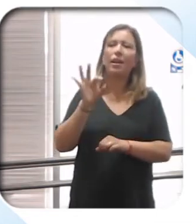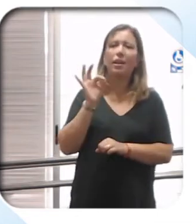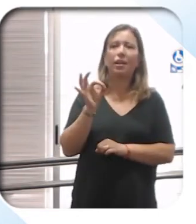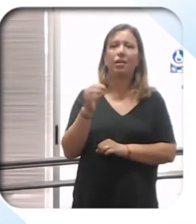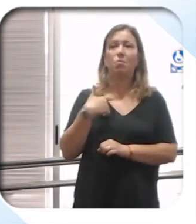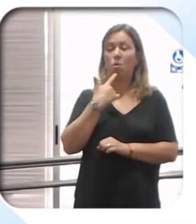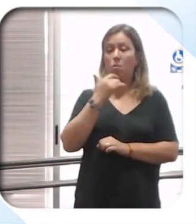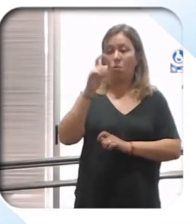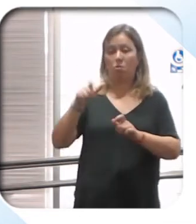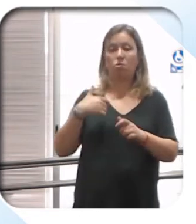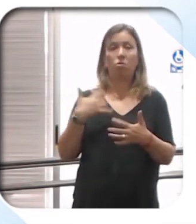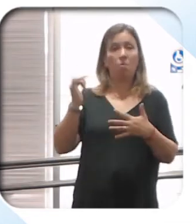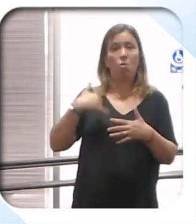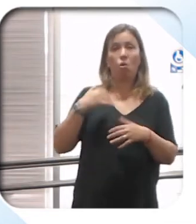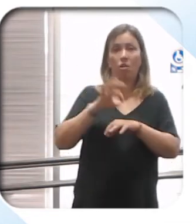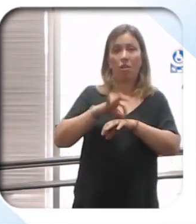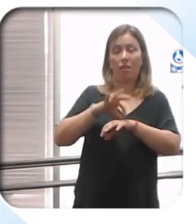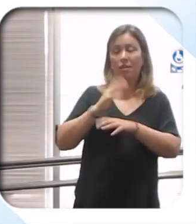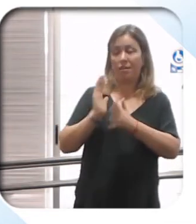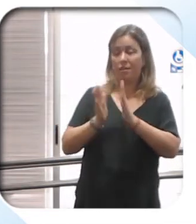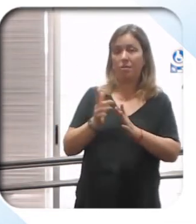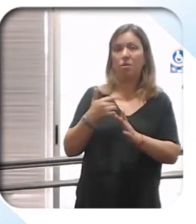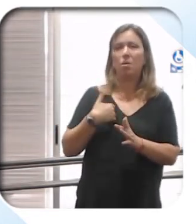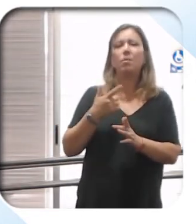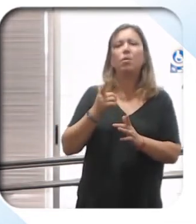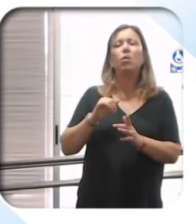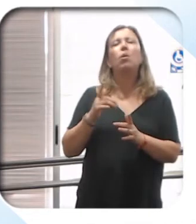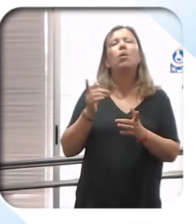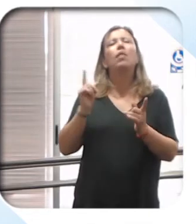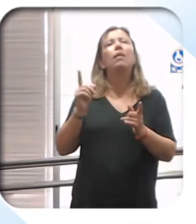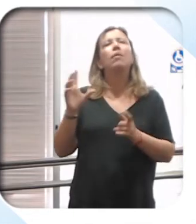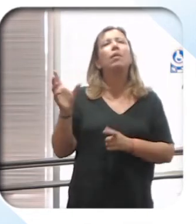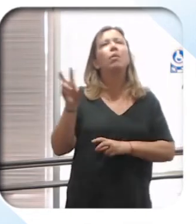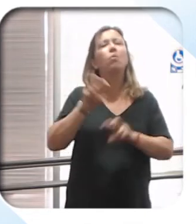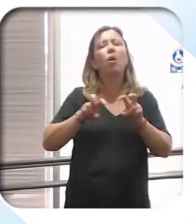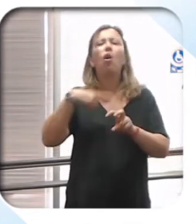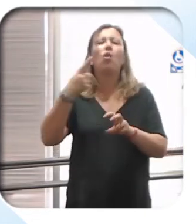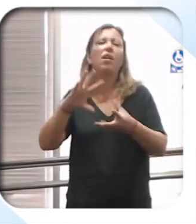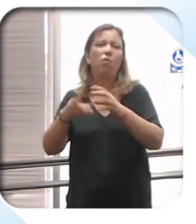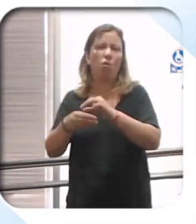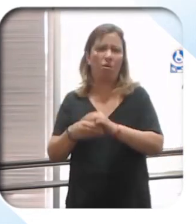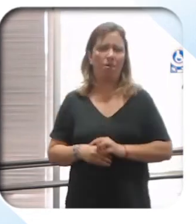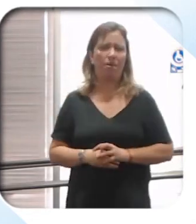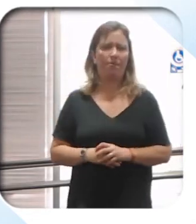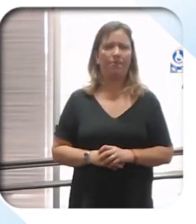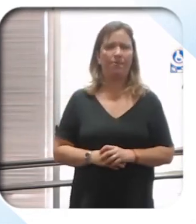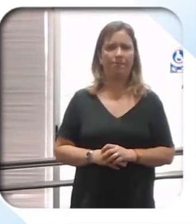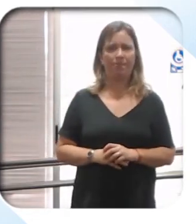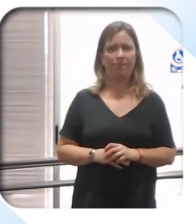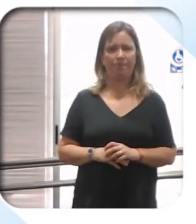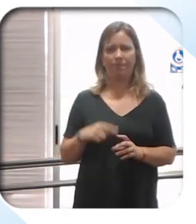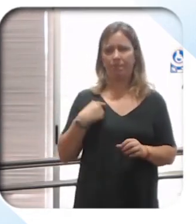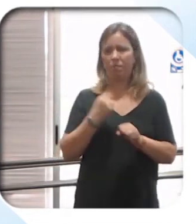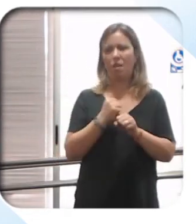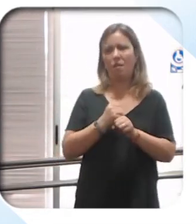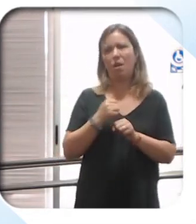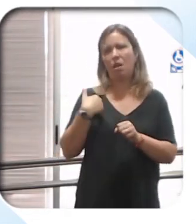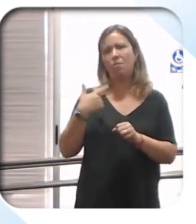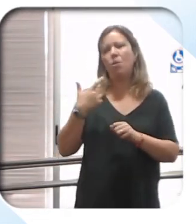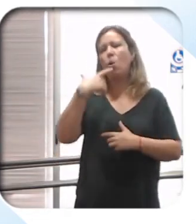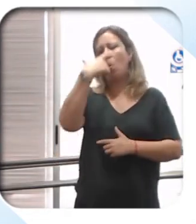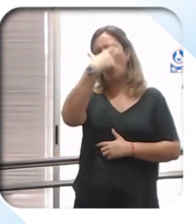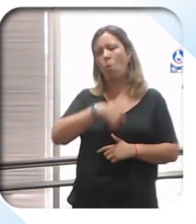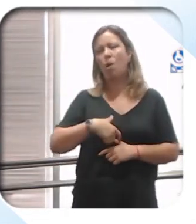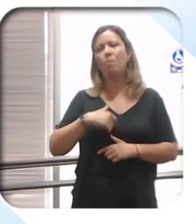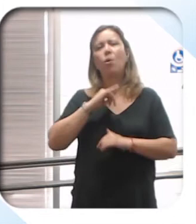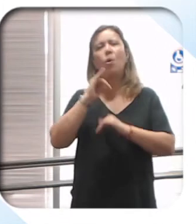soy fisioterapeuta y no reniego, está bien, pero también hay que empezar a buscar por otro lado. Yo trabajo con la concientización corporal